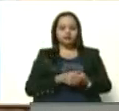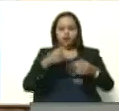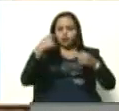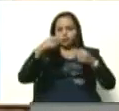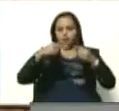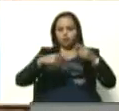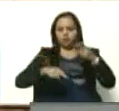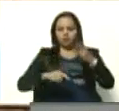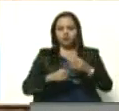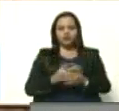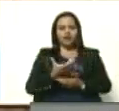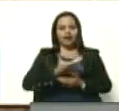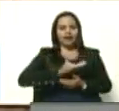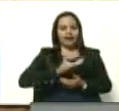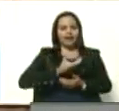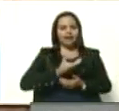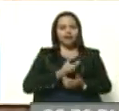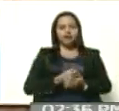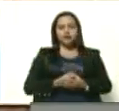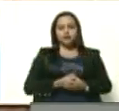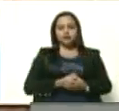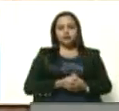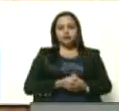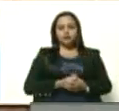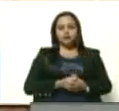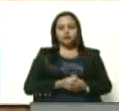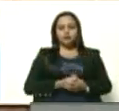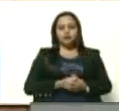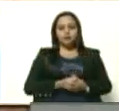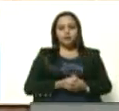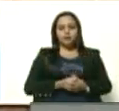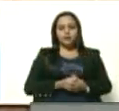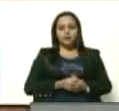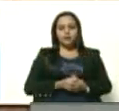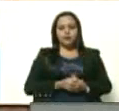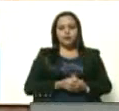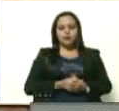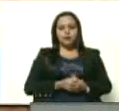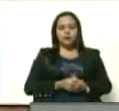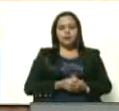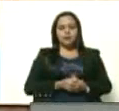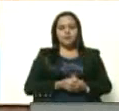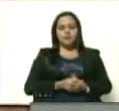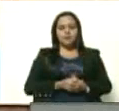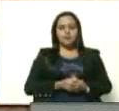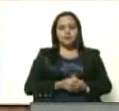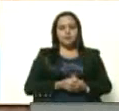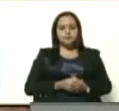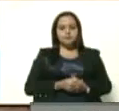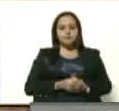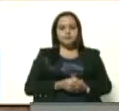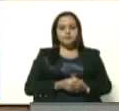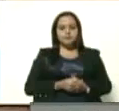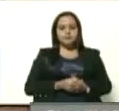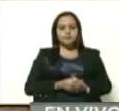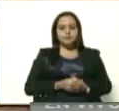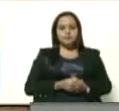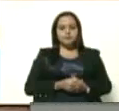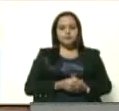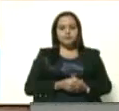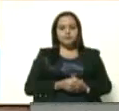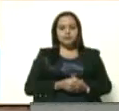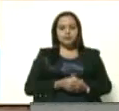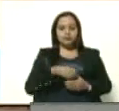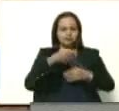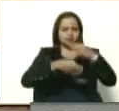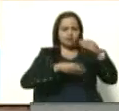Anner Corona, alcalde del municipio de Muñoz. José María Romero, alcalde del municipio Páez. Luis Cuervo, alcalde del municipio